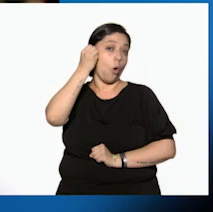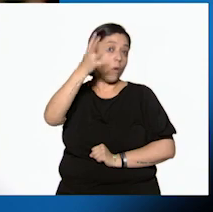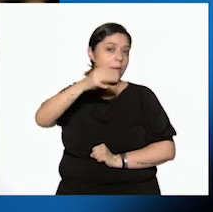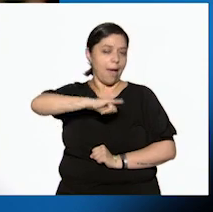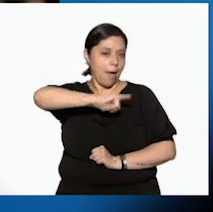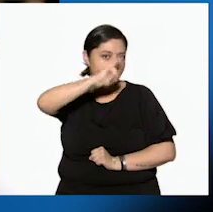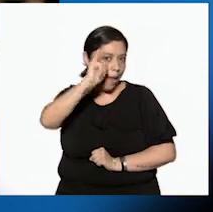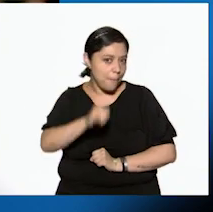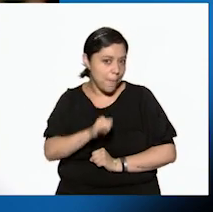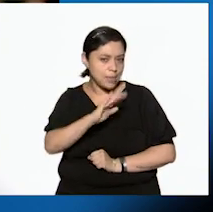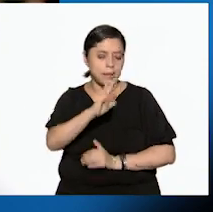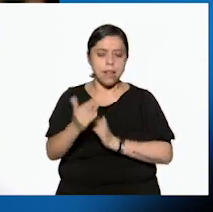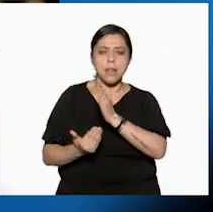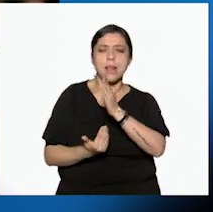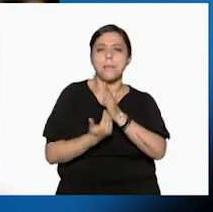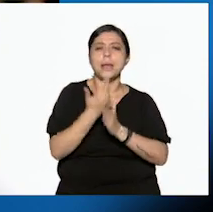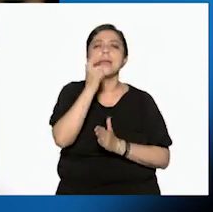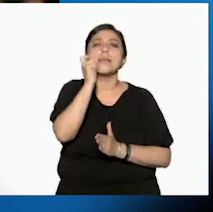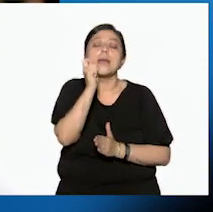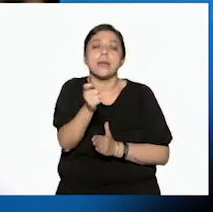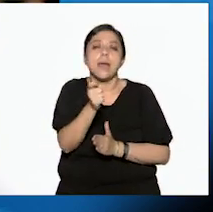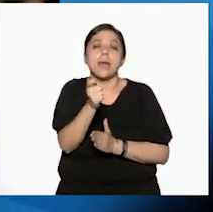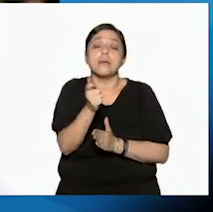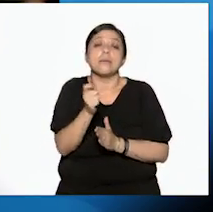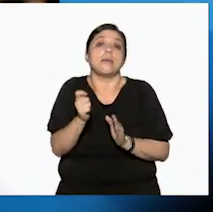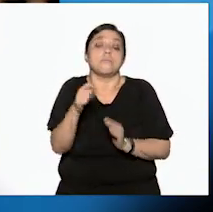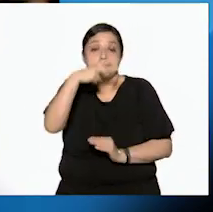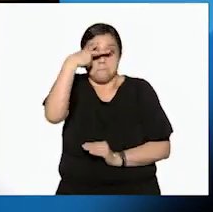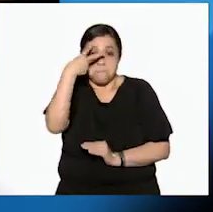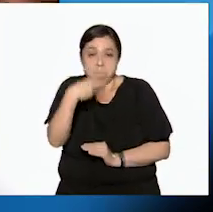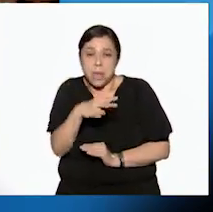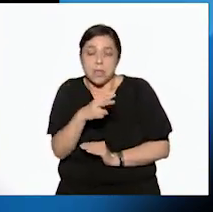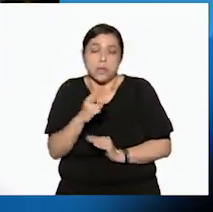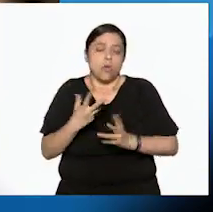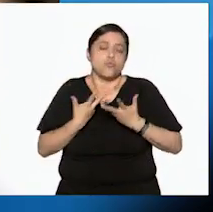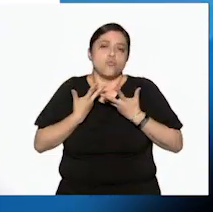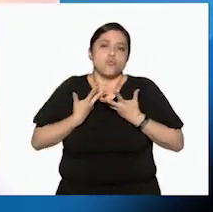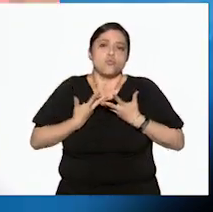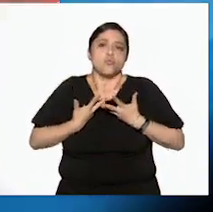aquella apacible mañana cuando México se estremeció.